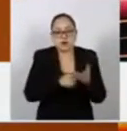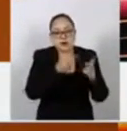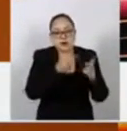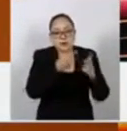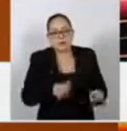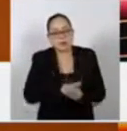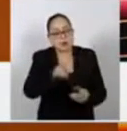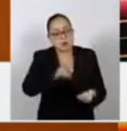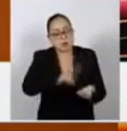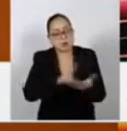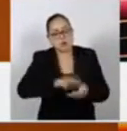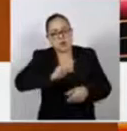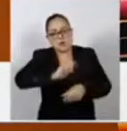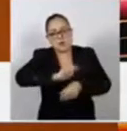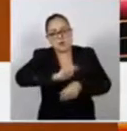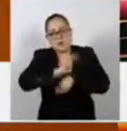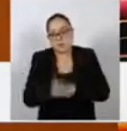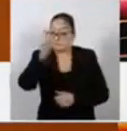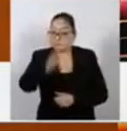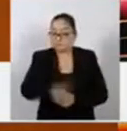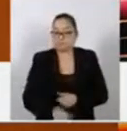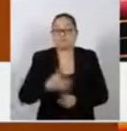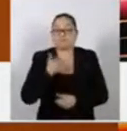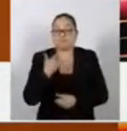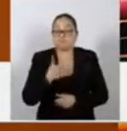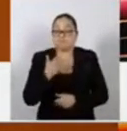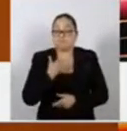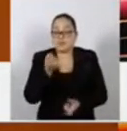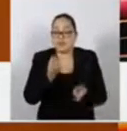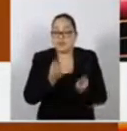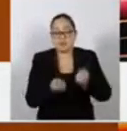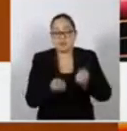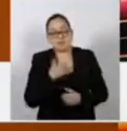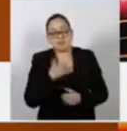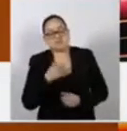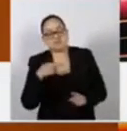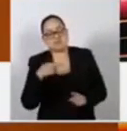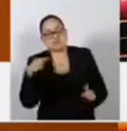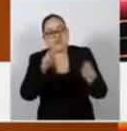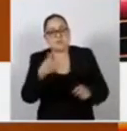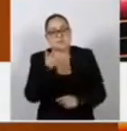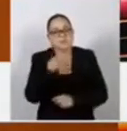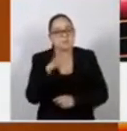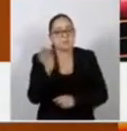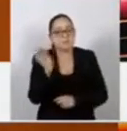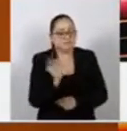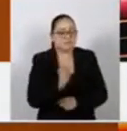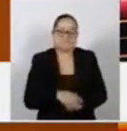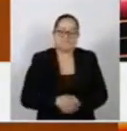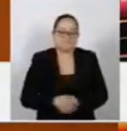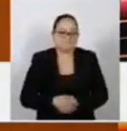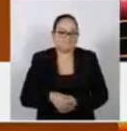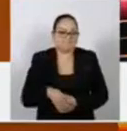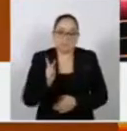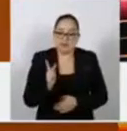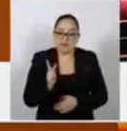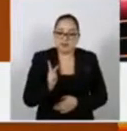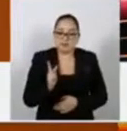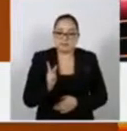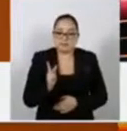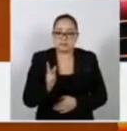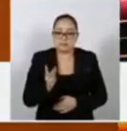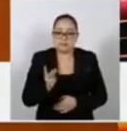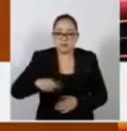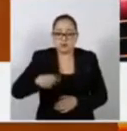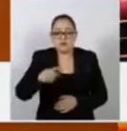de nuestro país. En verdad, para algunos de ustedes sé que pudiera parecer un tema menor. Sin embargo, no hay nada de lo que